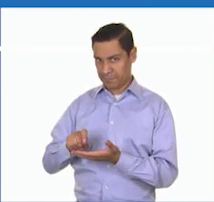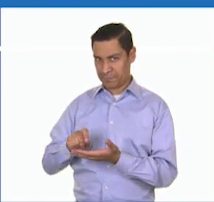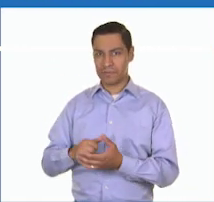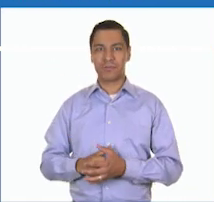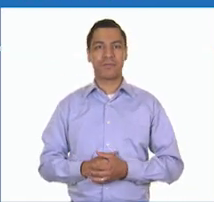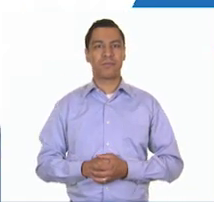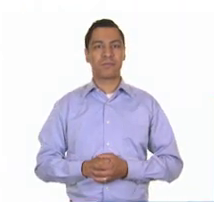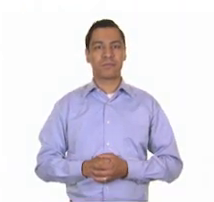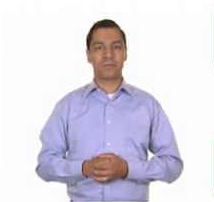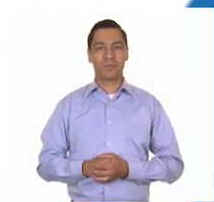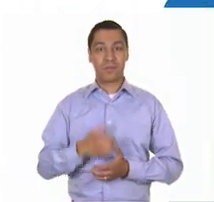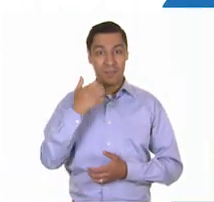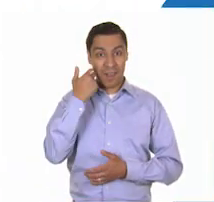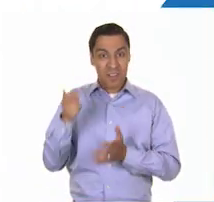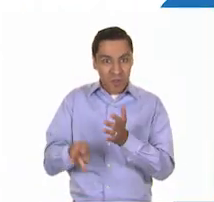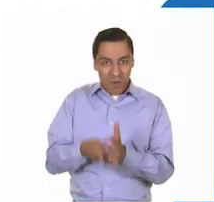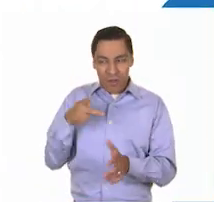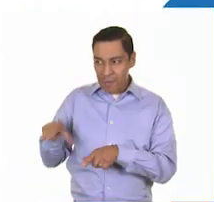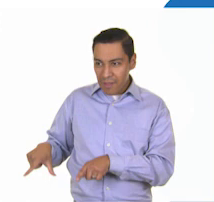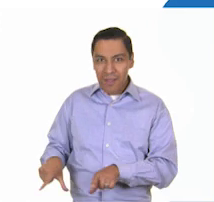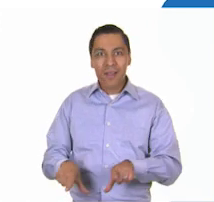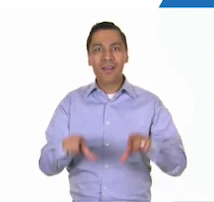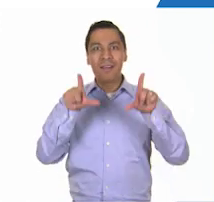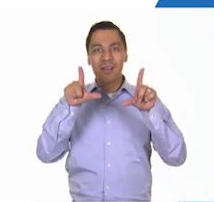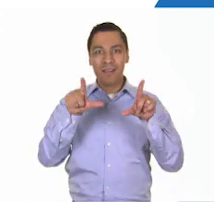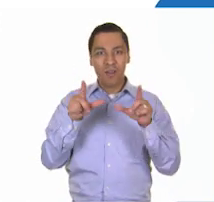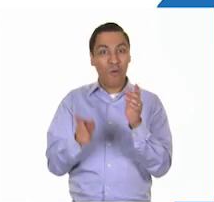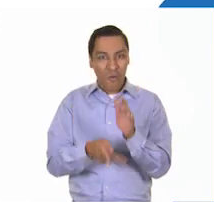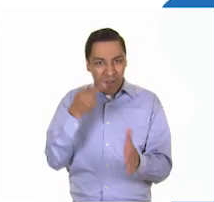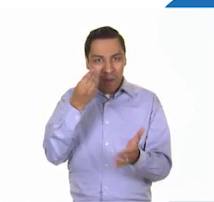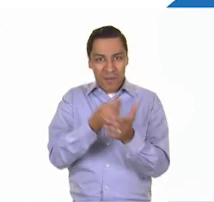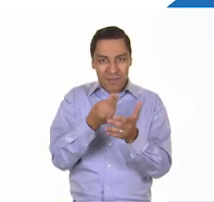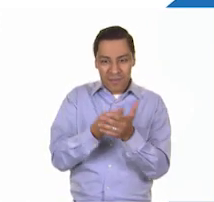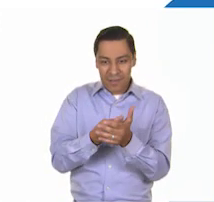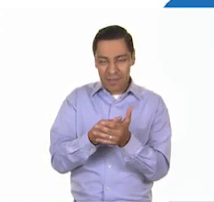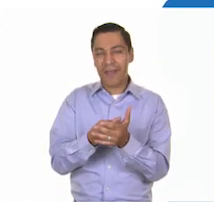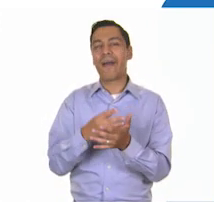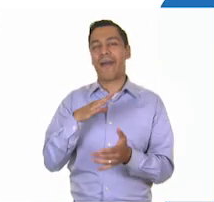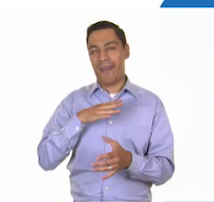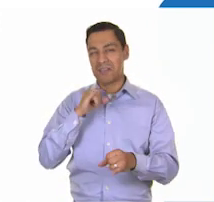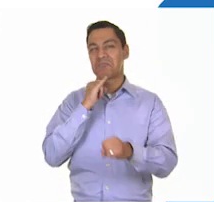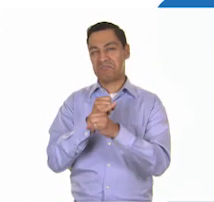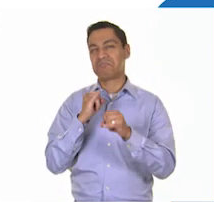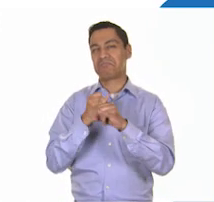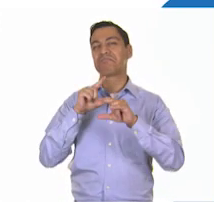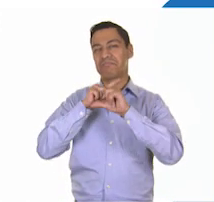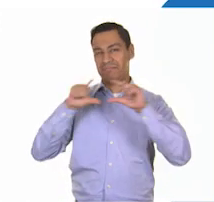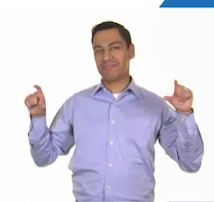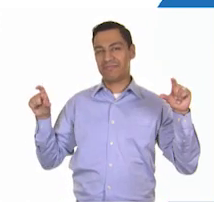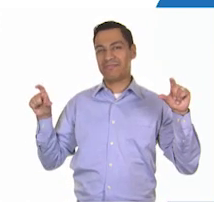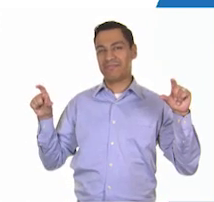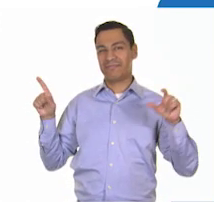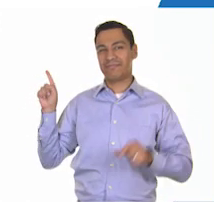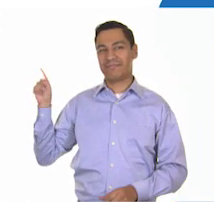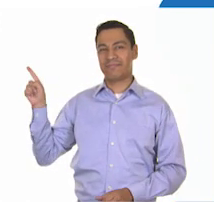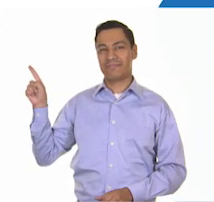conaliteg.cep.gov.mx. Si quieres volver a ver los programas de Aprende en Casa 3, los puedes encontrar en la siguiente liga: